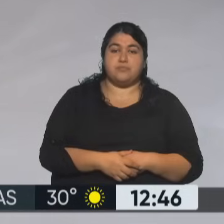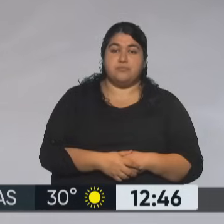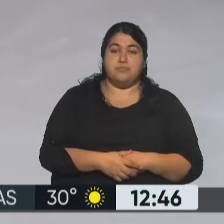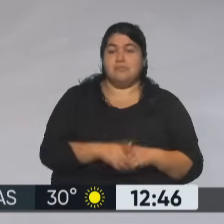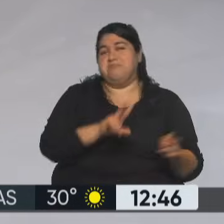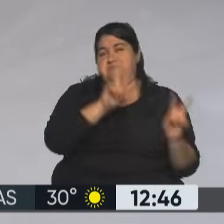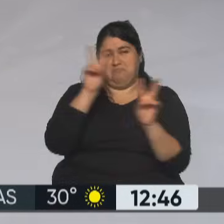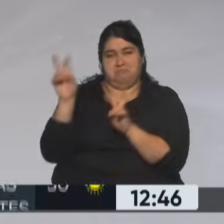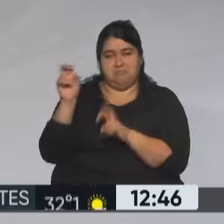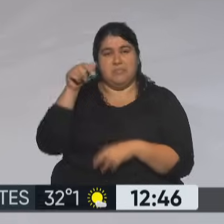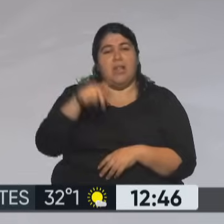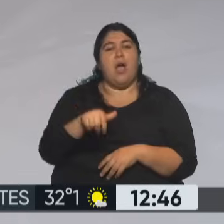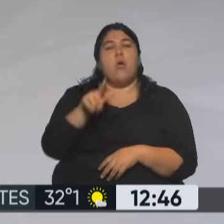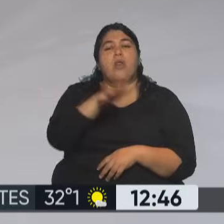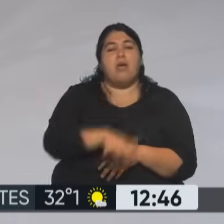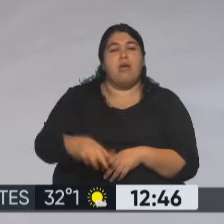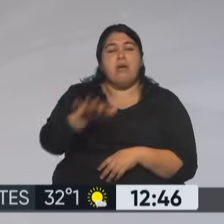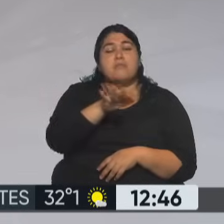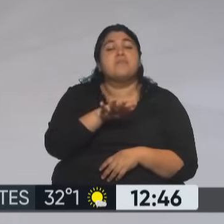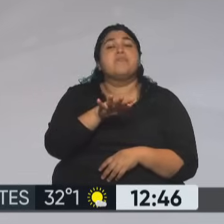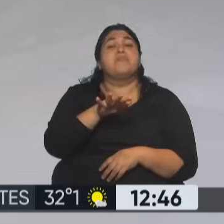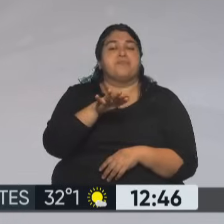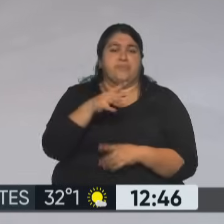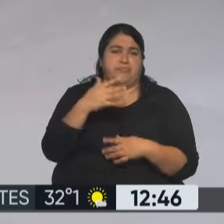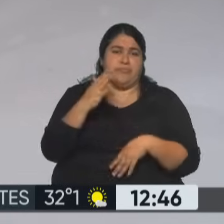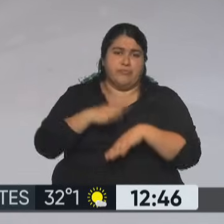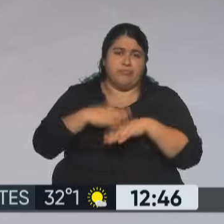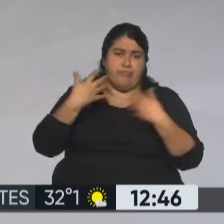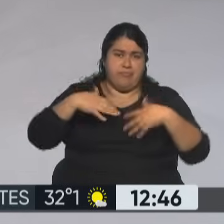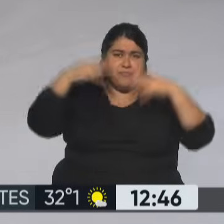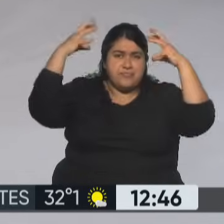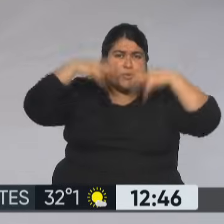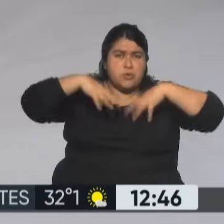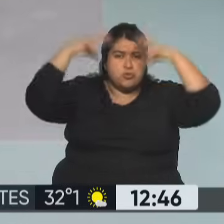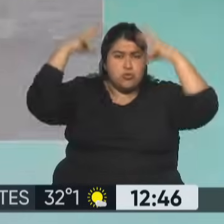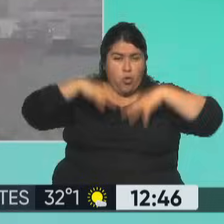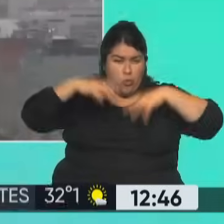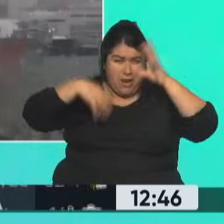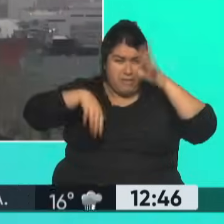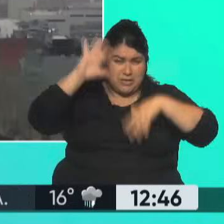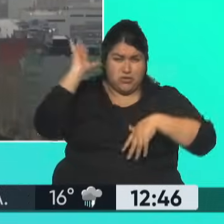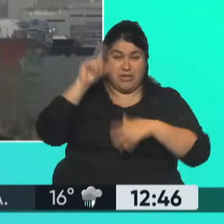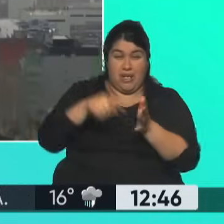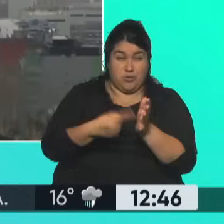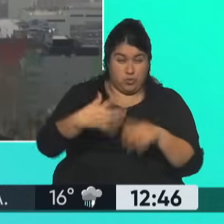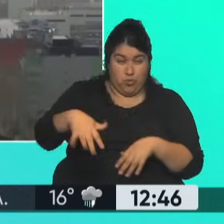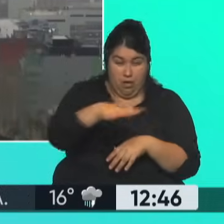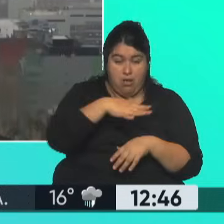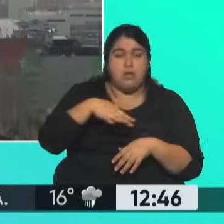Vamos a cambiar de tema, vamos a volver nuevamente con los estragos que está provocando la lluvia en gran parte de la ciudad y